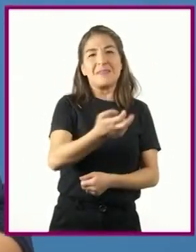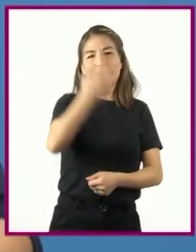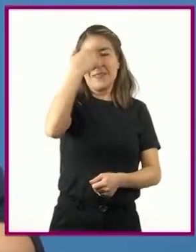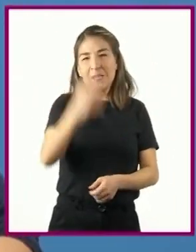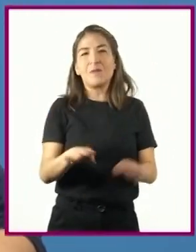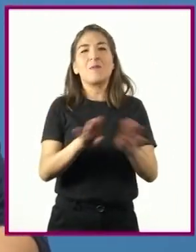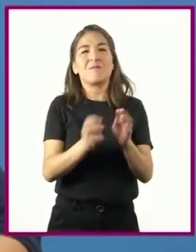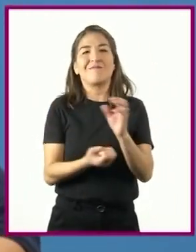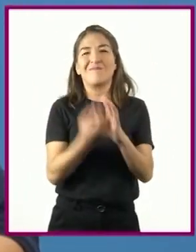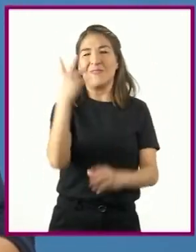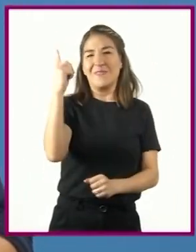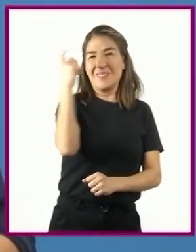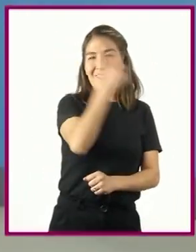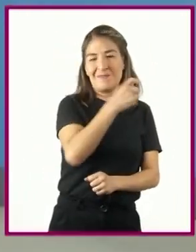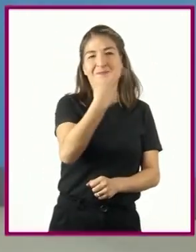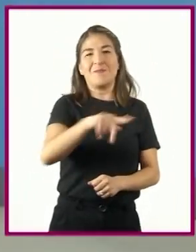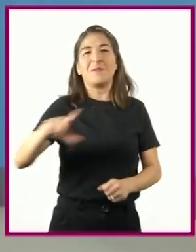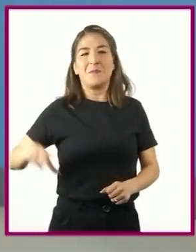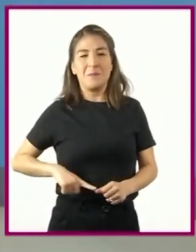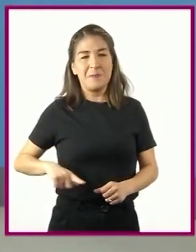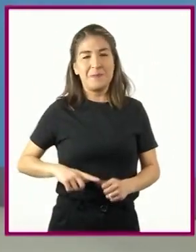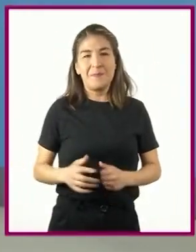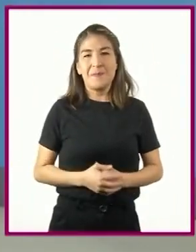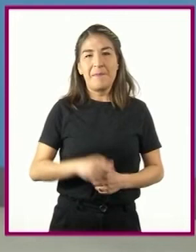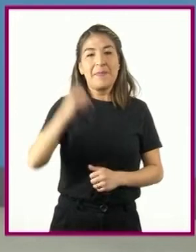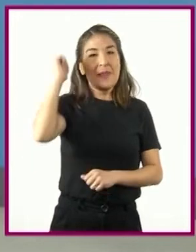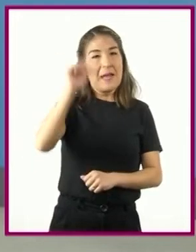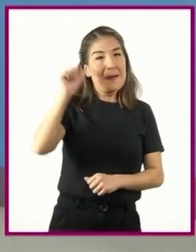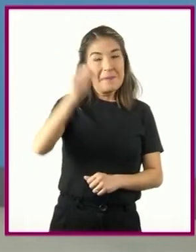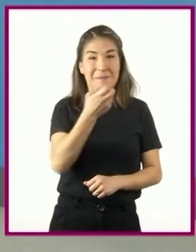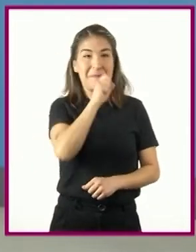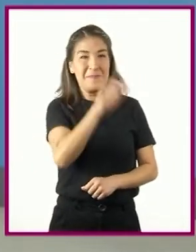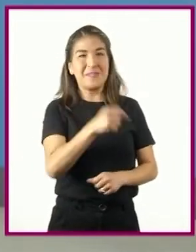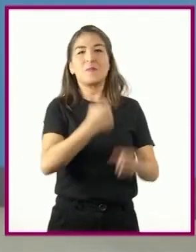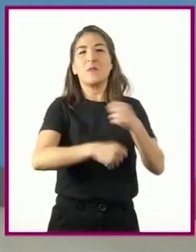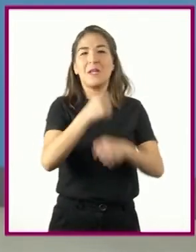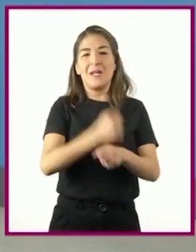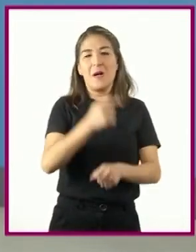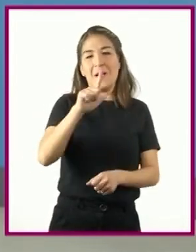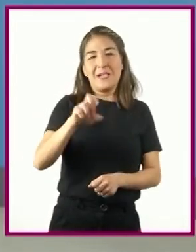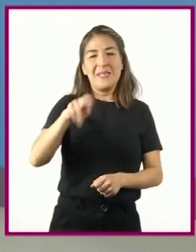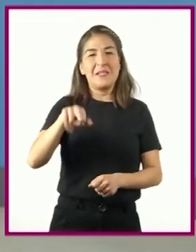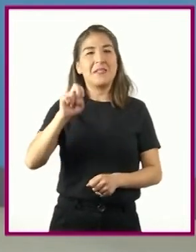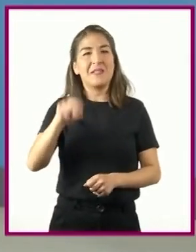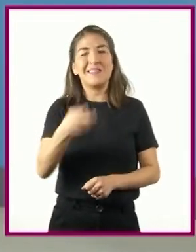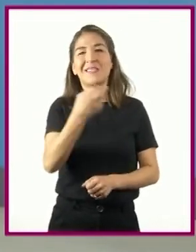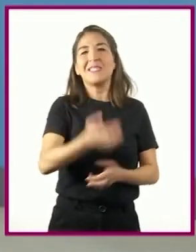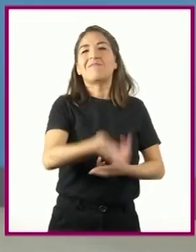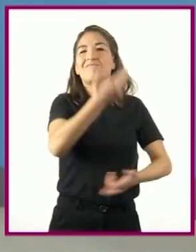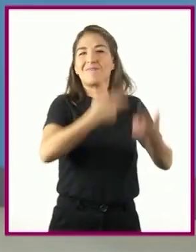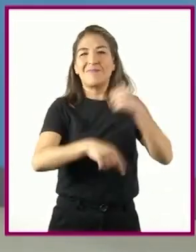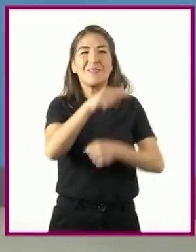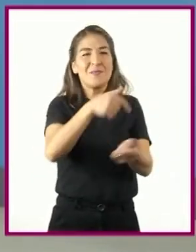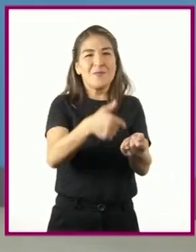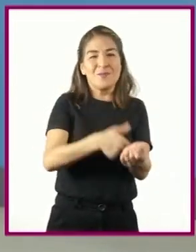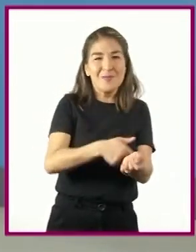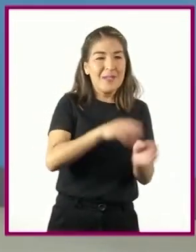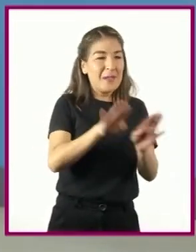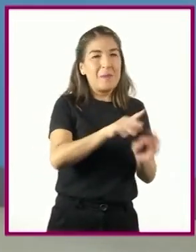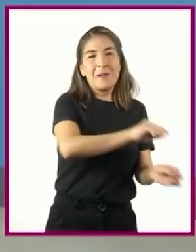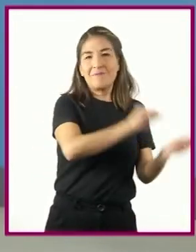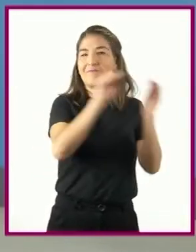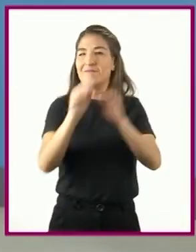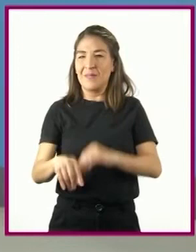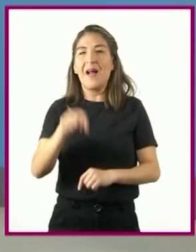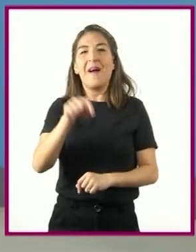nueva crisis en su gobierno. En abril de ese año, Lenin regresó de su exilio para promover